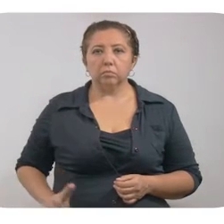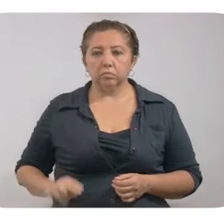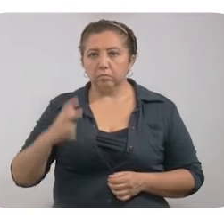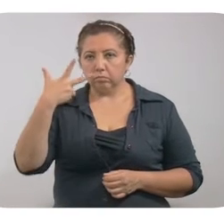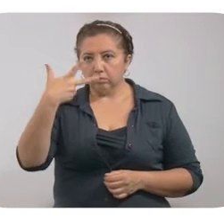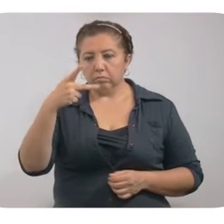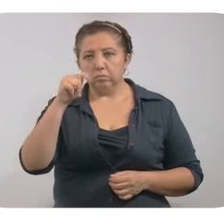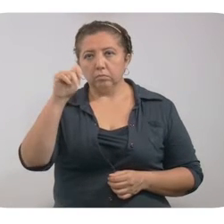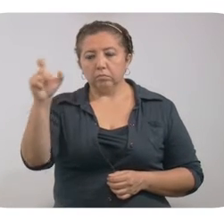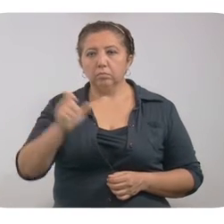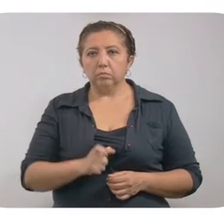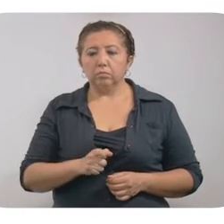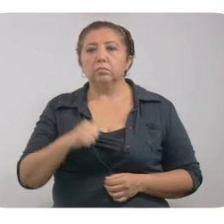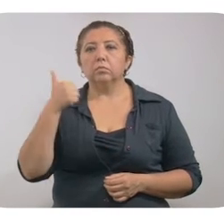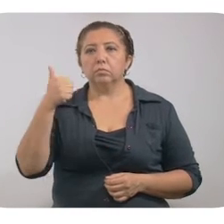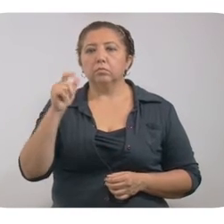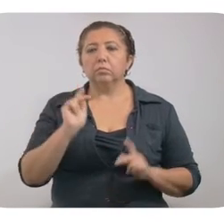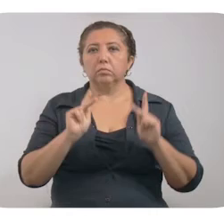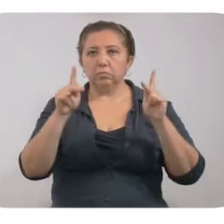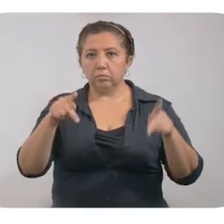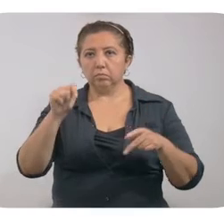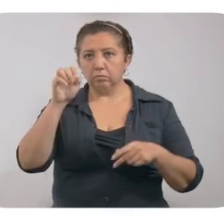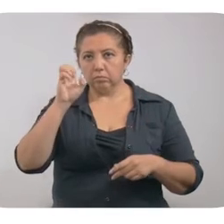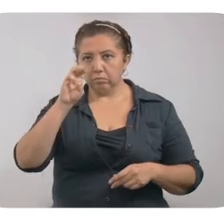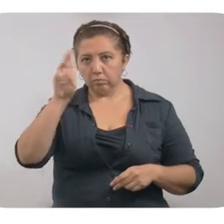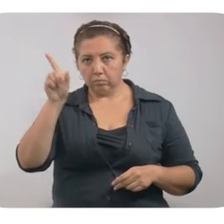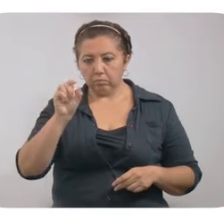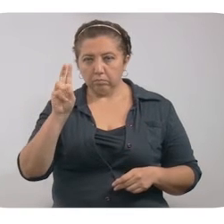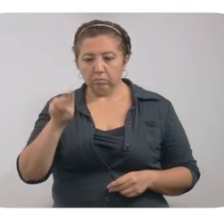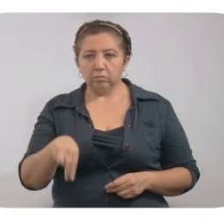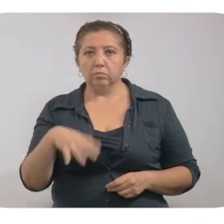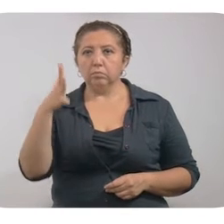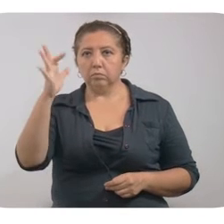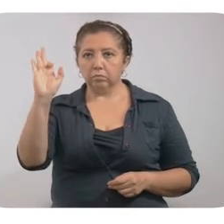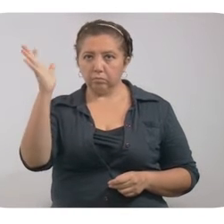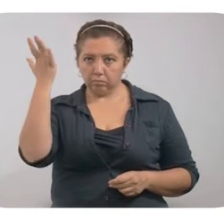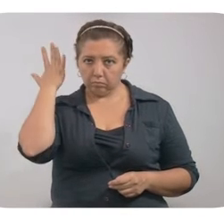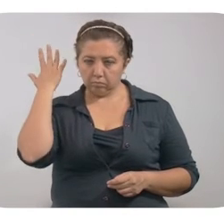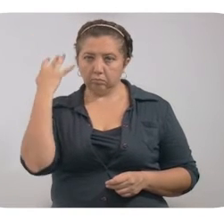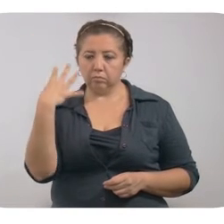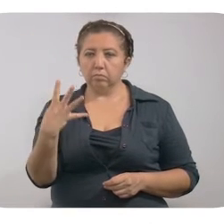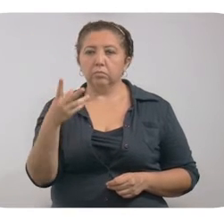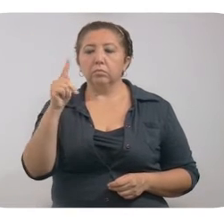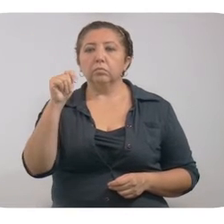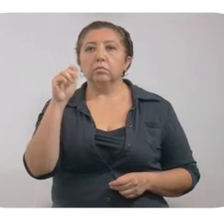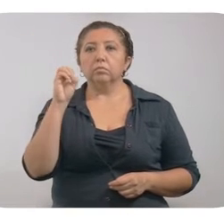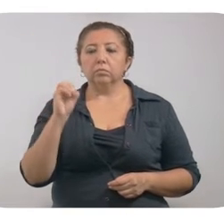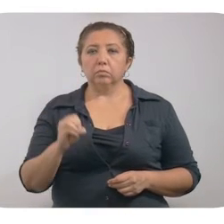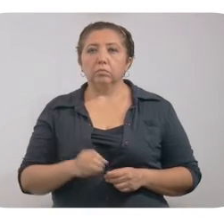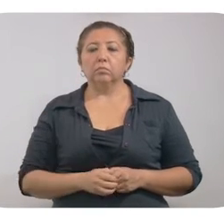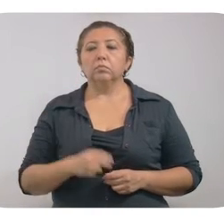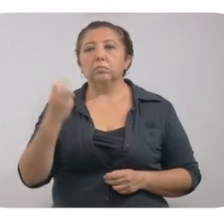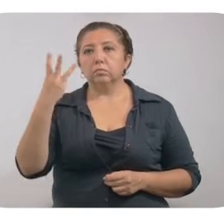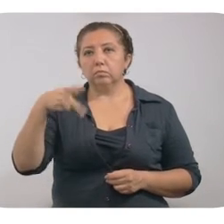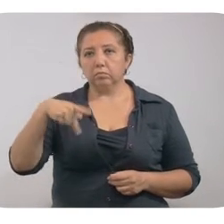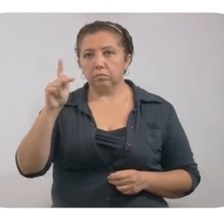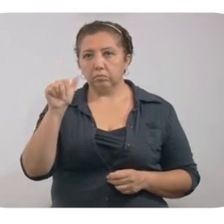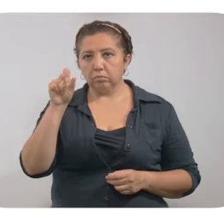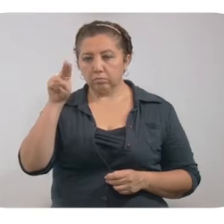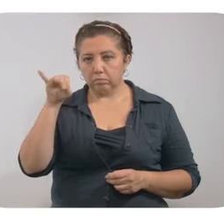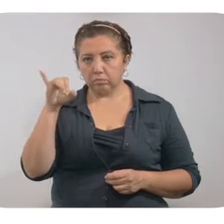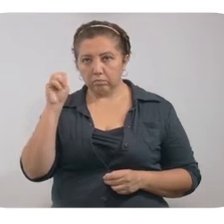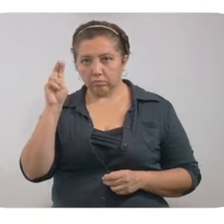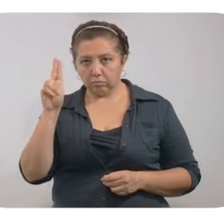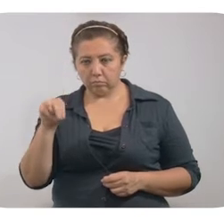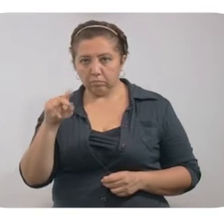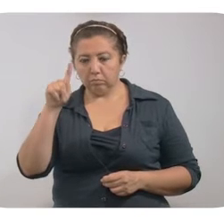UMAM, 8 en Tecash, 6 en Progreso y Temozón, 5 foráneos, 4 en Peto, 3 en